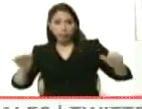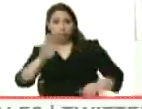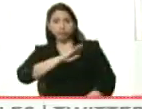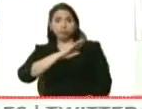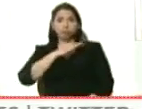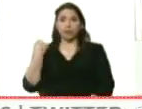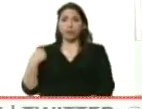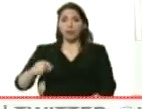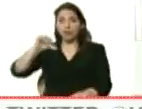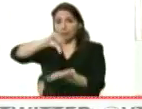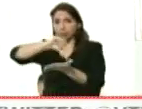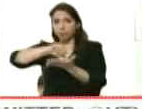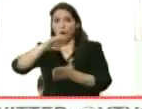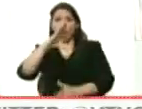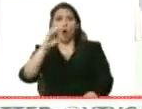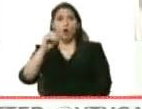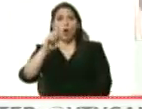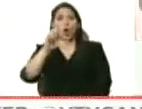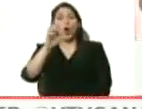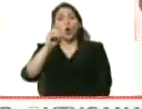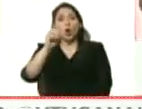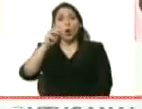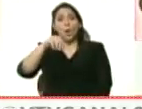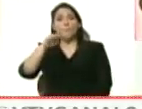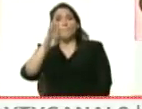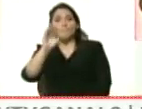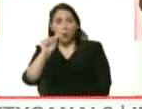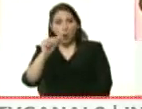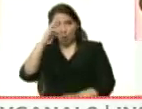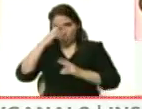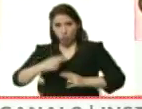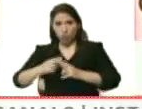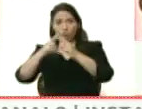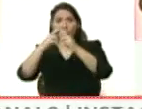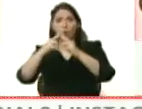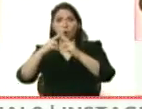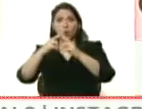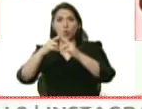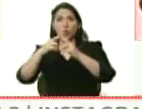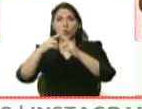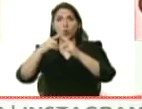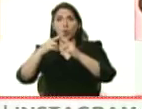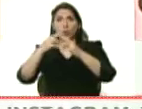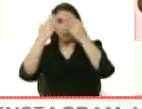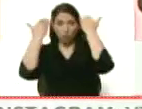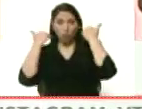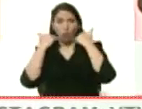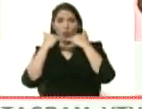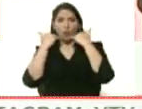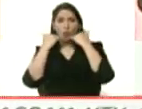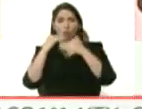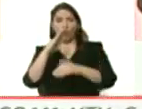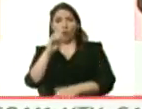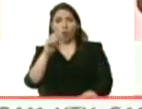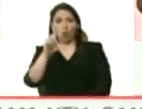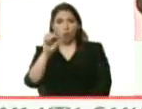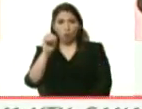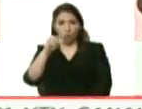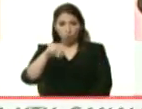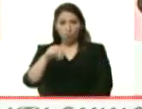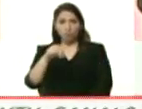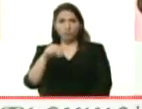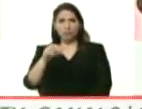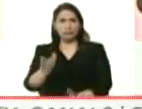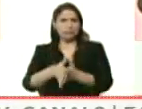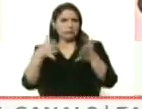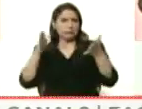capital Colombo, en honor a Colón, una ciudad que debía ubicarse en un punto equidistante de esa inmensa